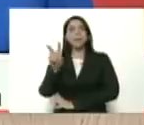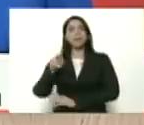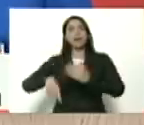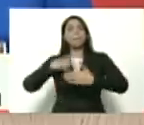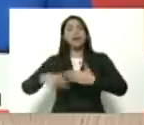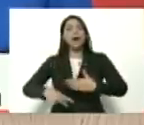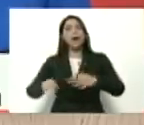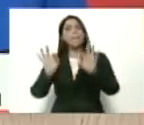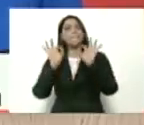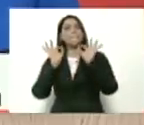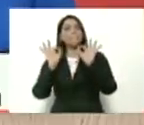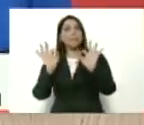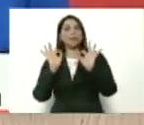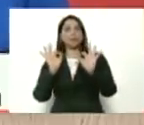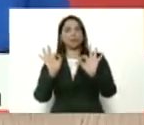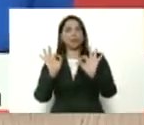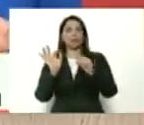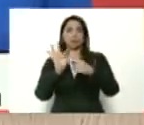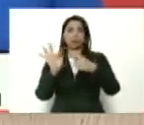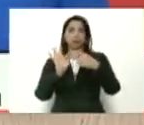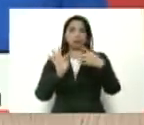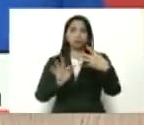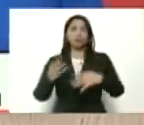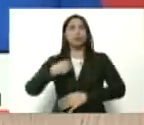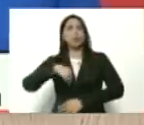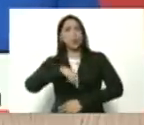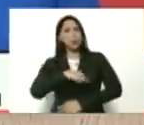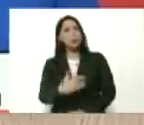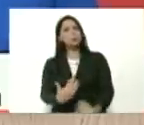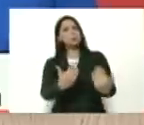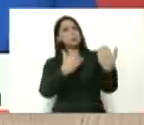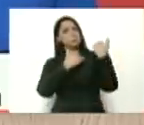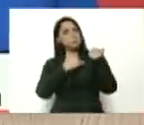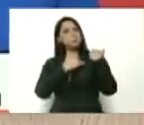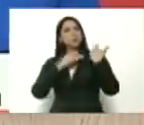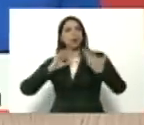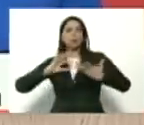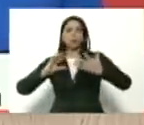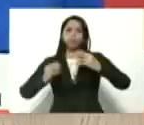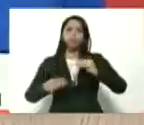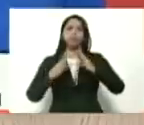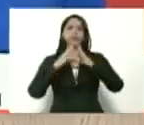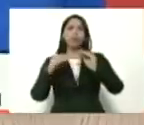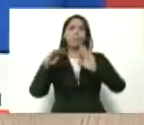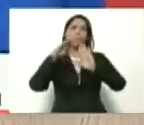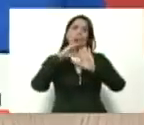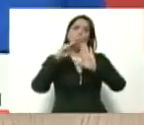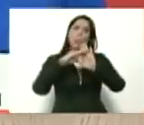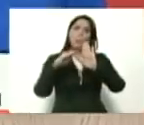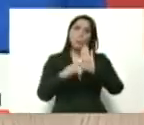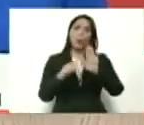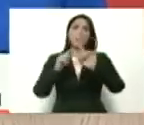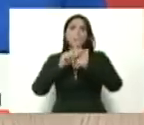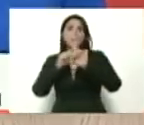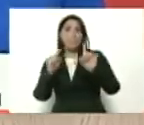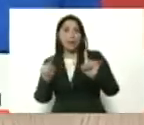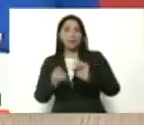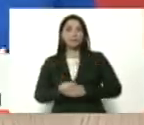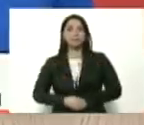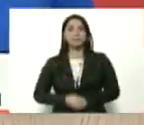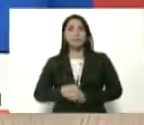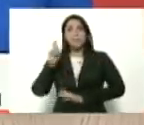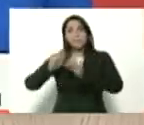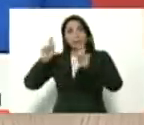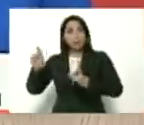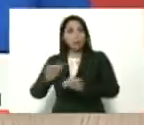especial está funcionando. Nosotros responsablemente hemos adoptado todos los protocolos para que las personas